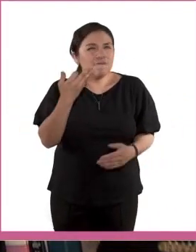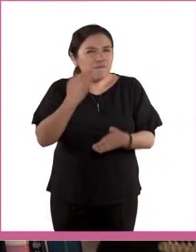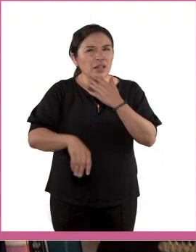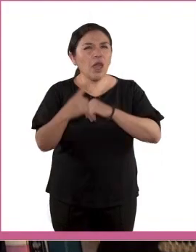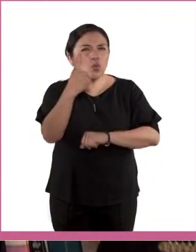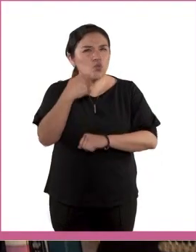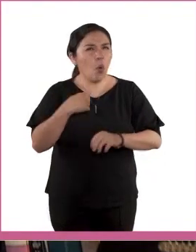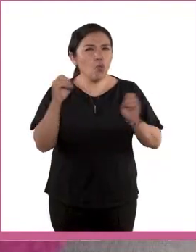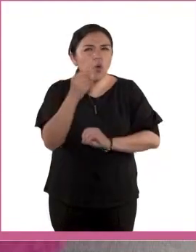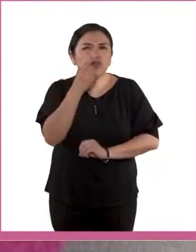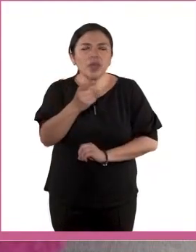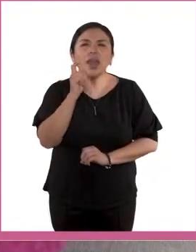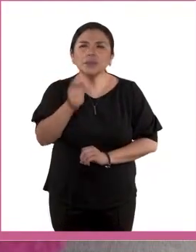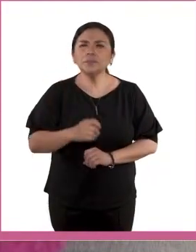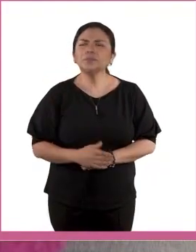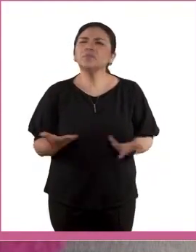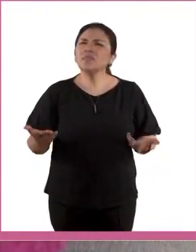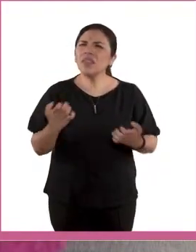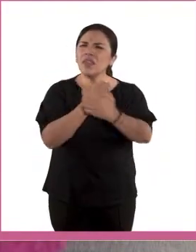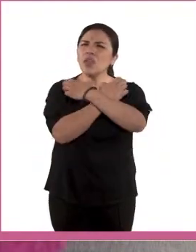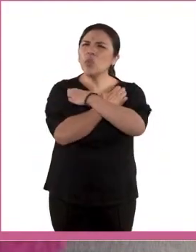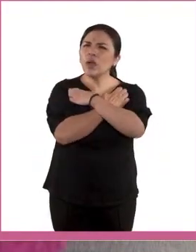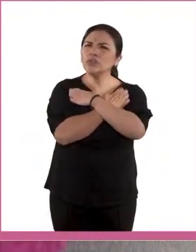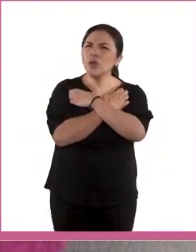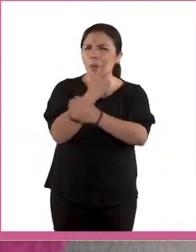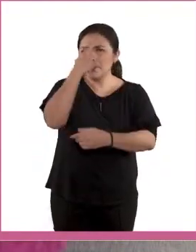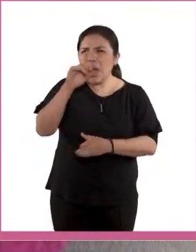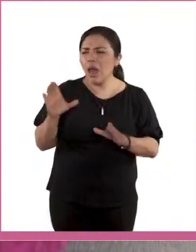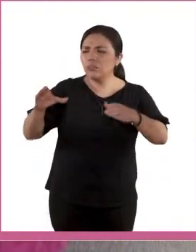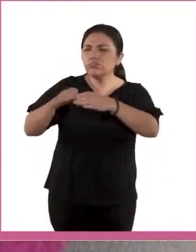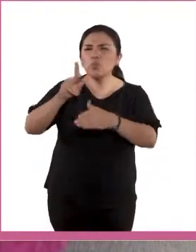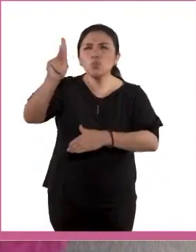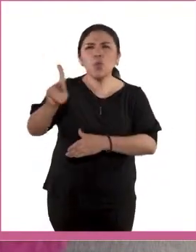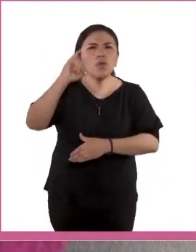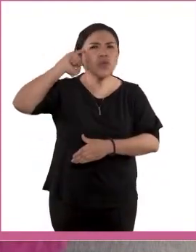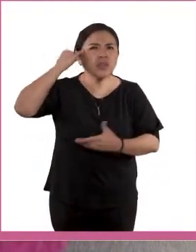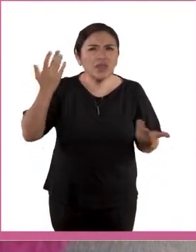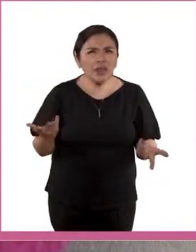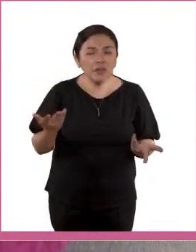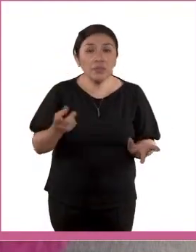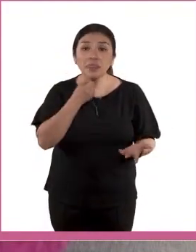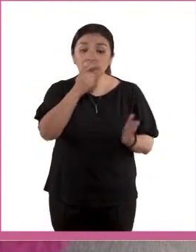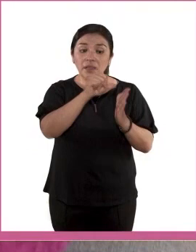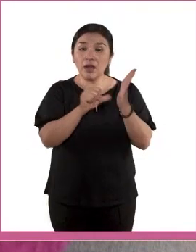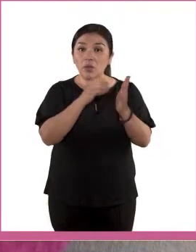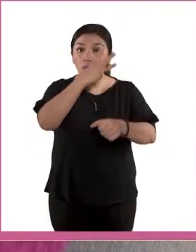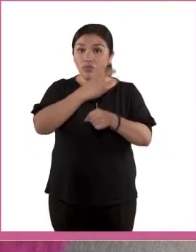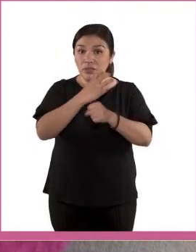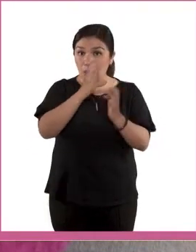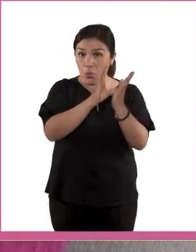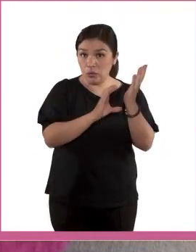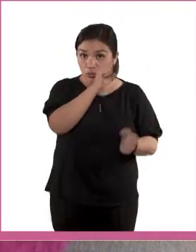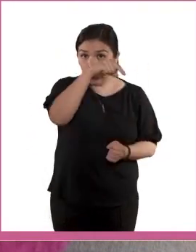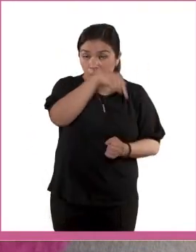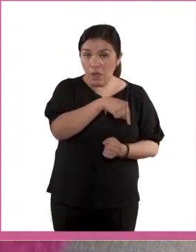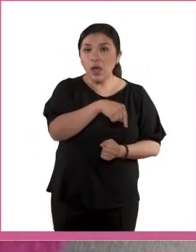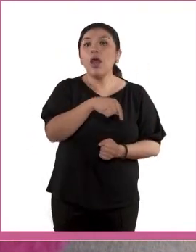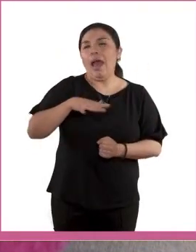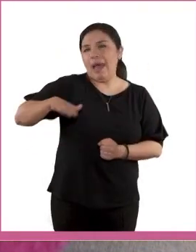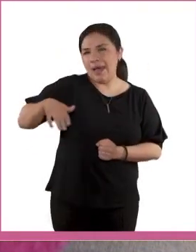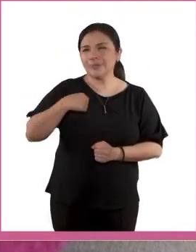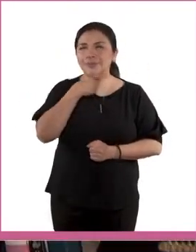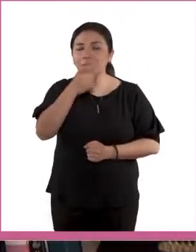hemos mencionado aún, y es ¿qué pasa con la educación en las comunidades indígenas? Según el artículo 3 constitucional, como